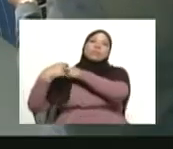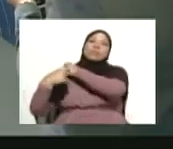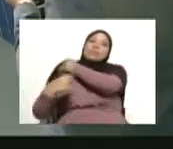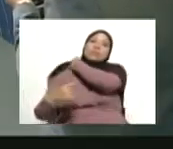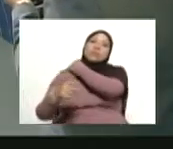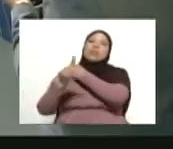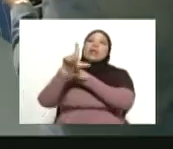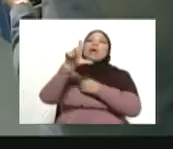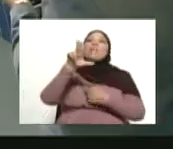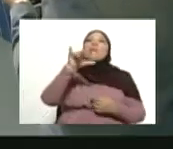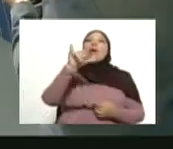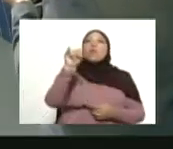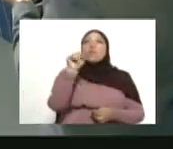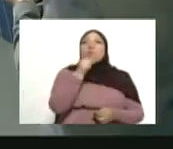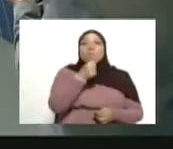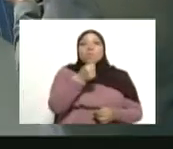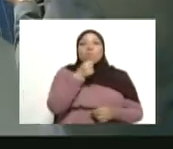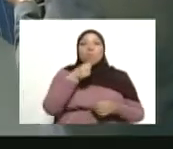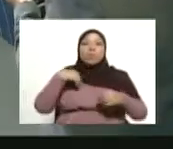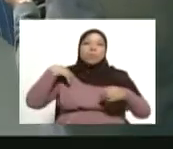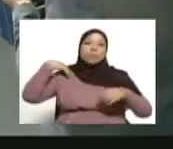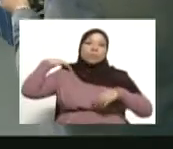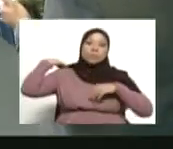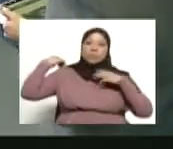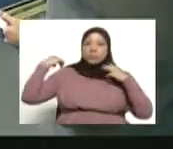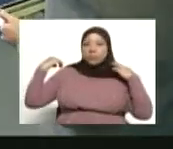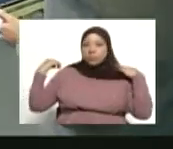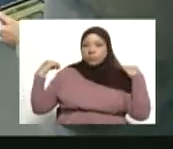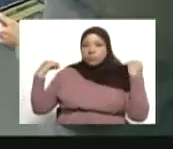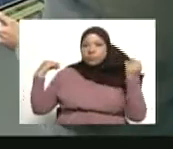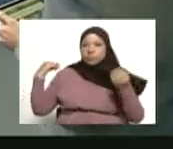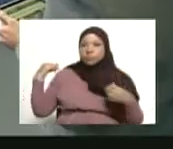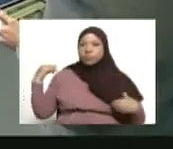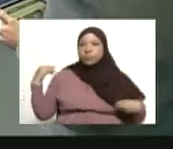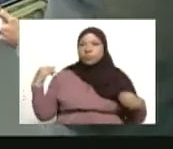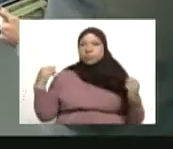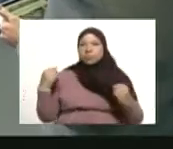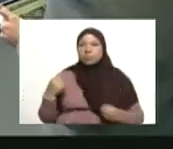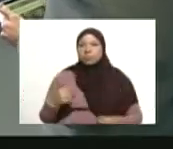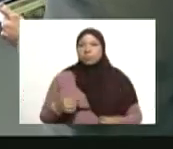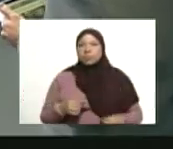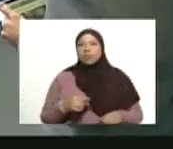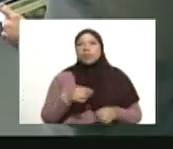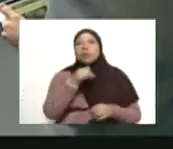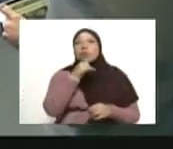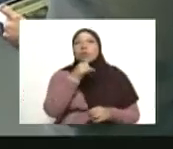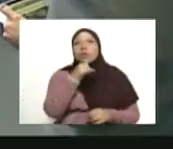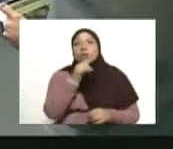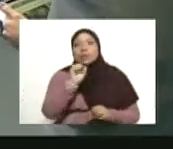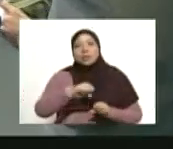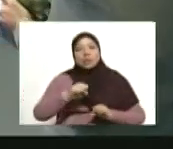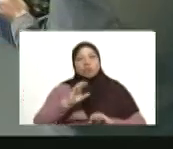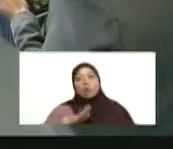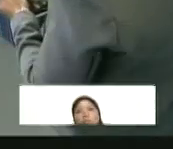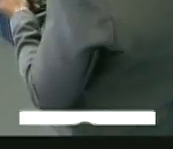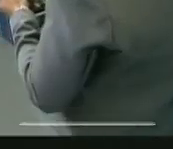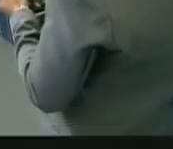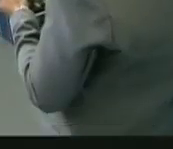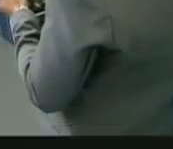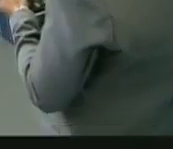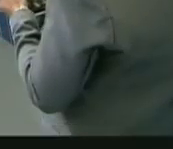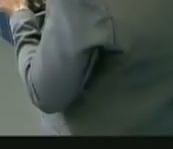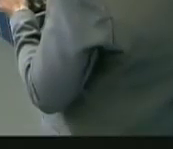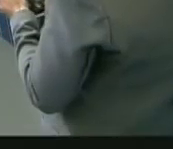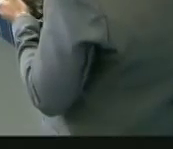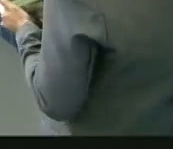José. Allá viene Luis José. Anzoátegui además hizo el Orinoco Fex. ¿Qué nos puedes decir de esto,